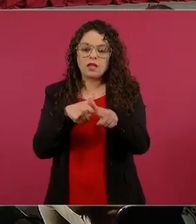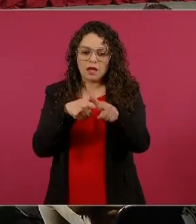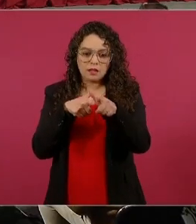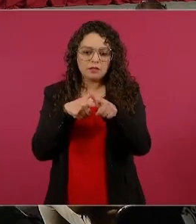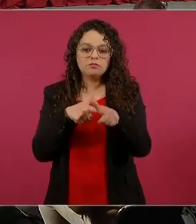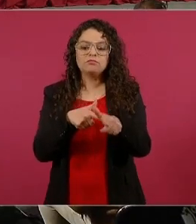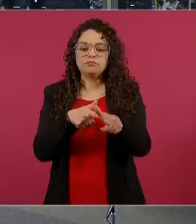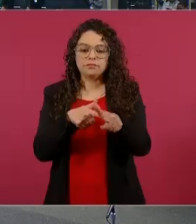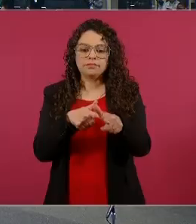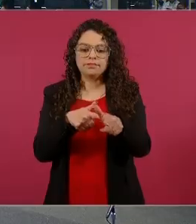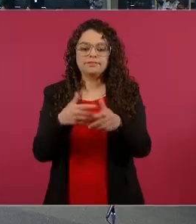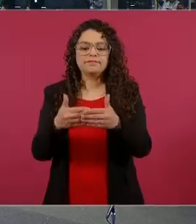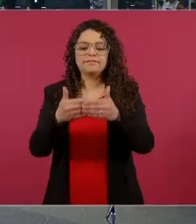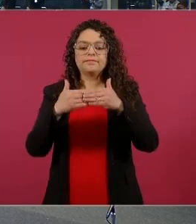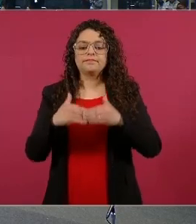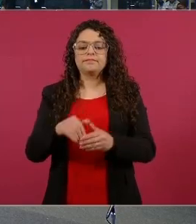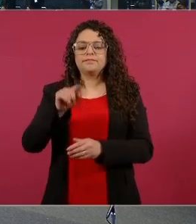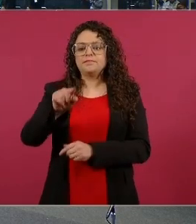adelante